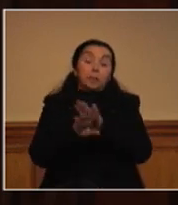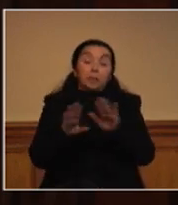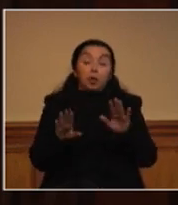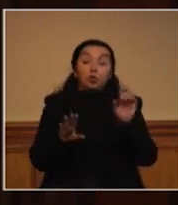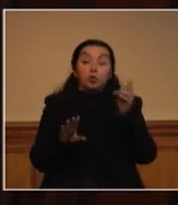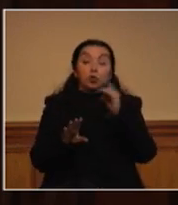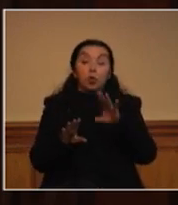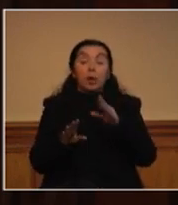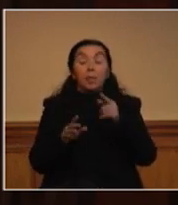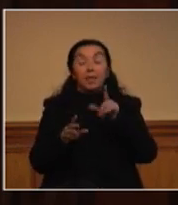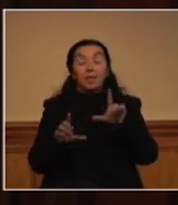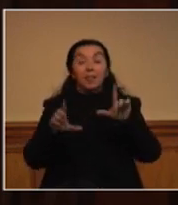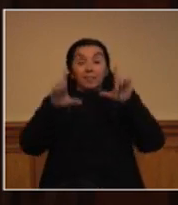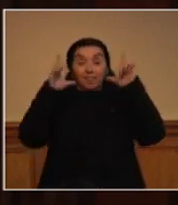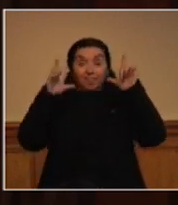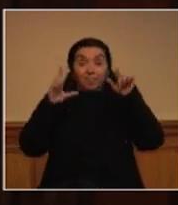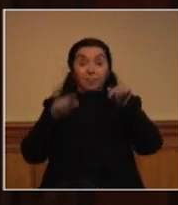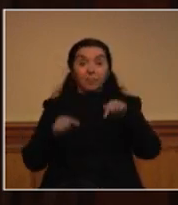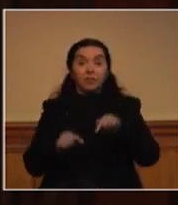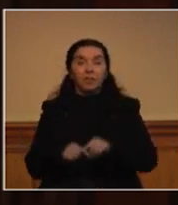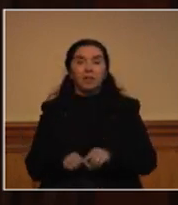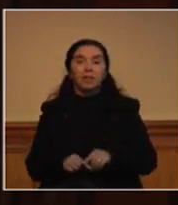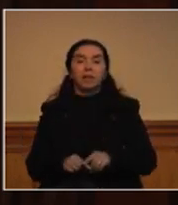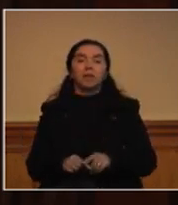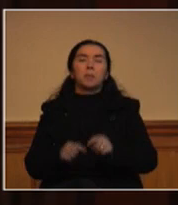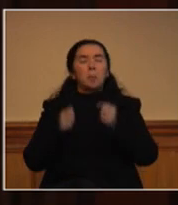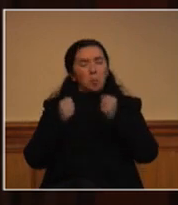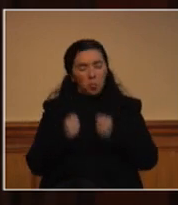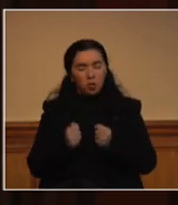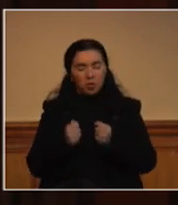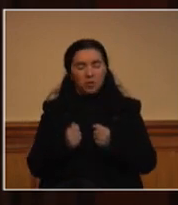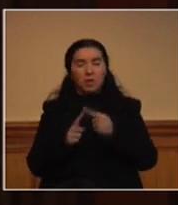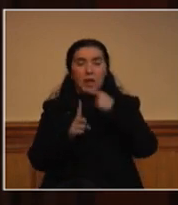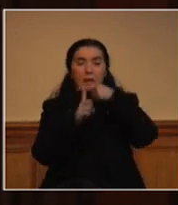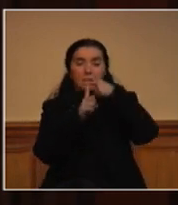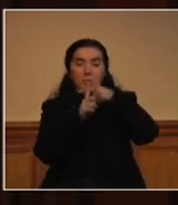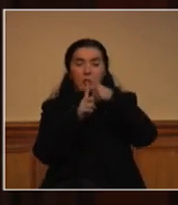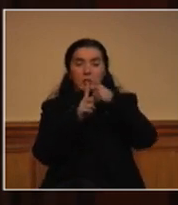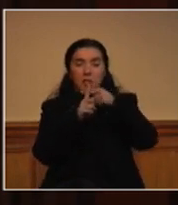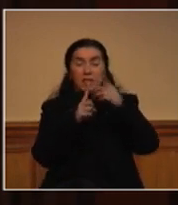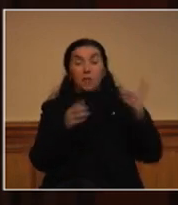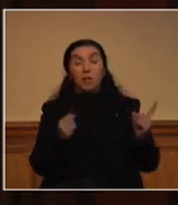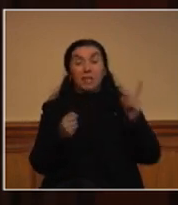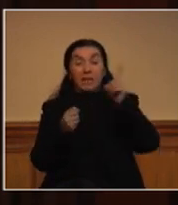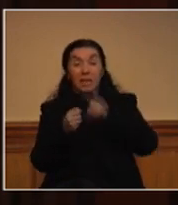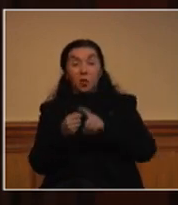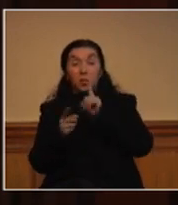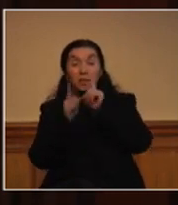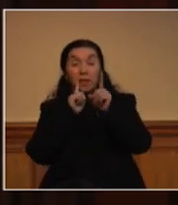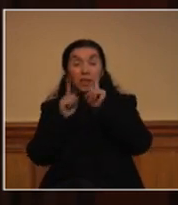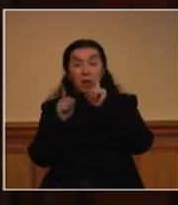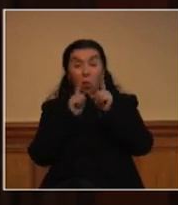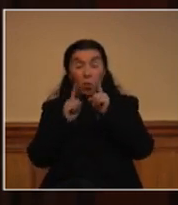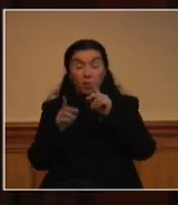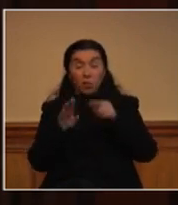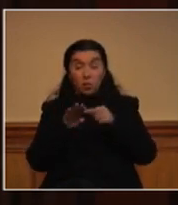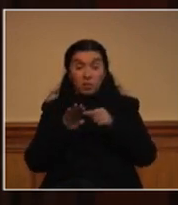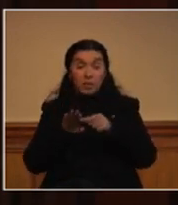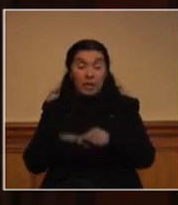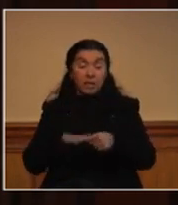quería resaltar algunos de los potenciales beneficios que tiene la incorporación de los cuentos a través de la